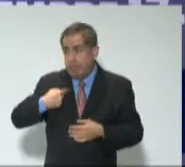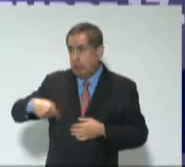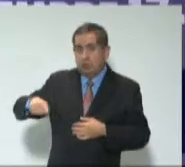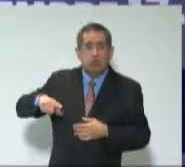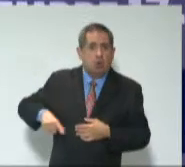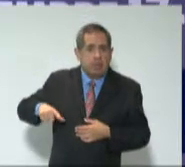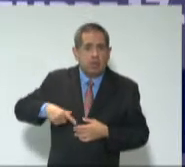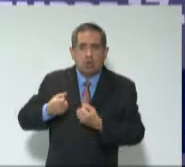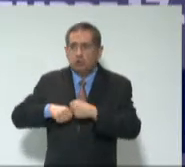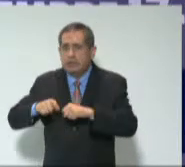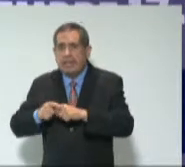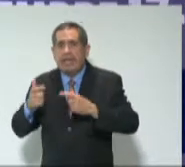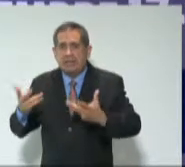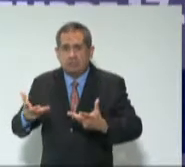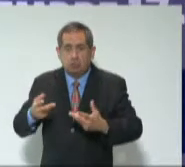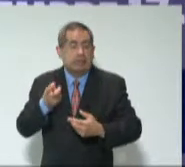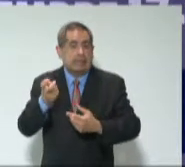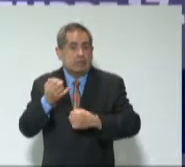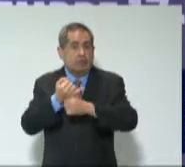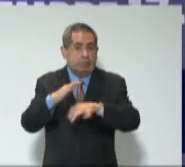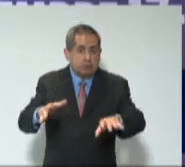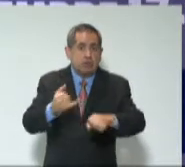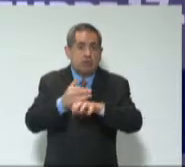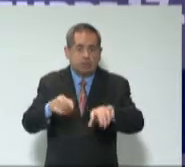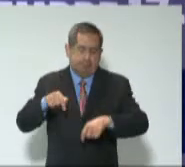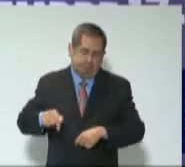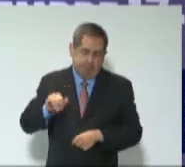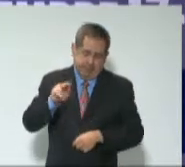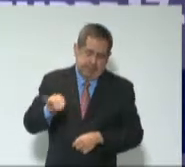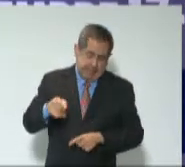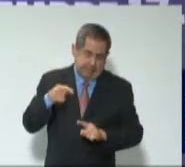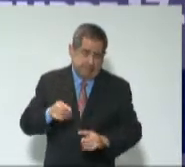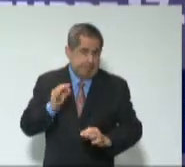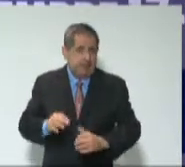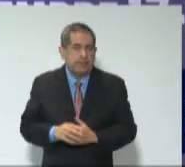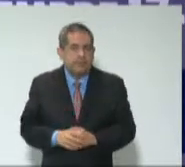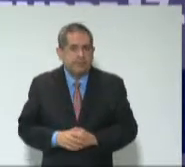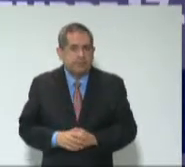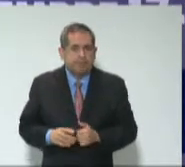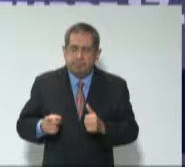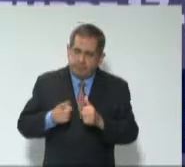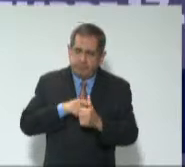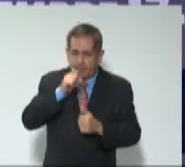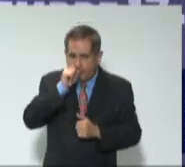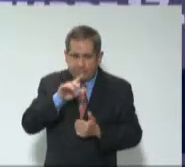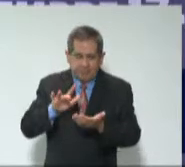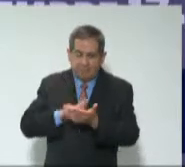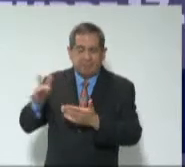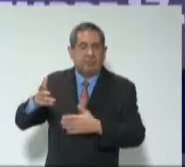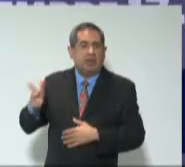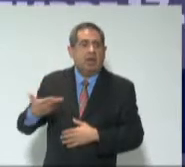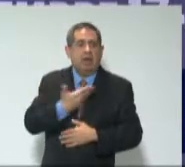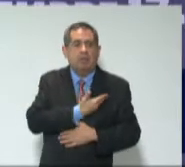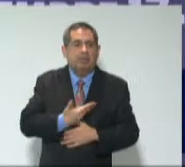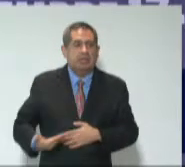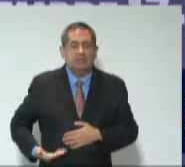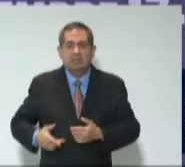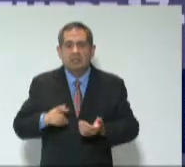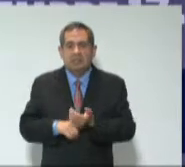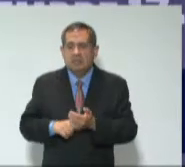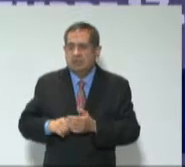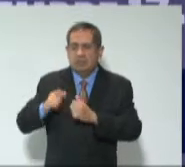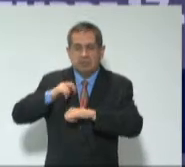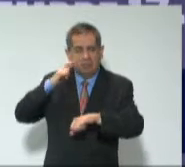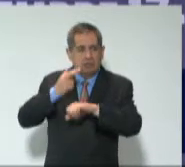gobierno a la misma quiero acá agradecer particularmente al presidente